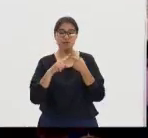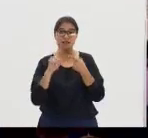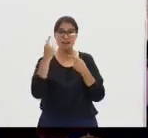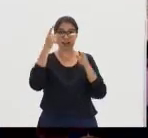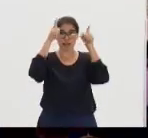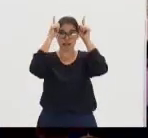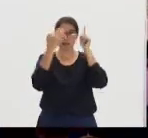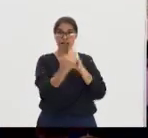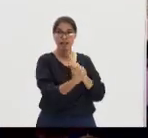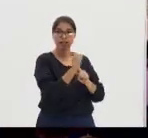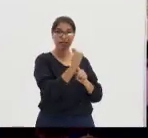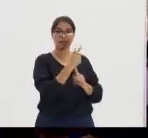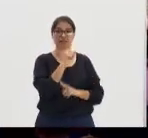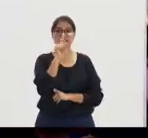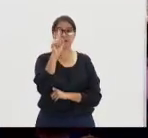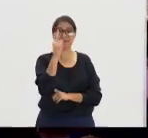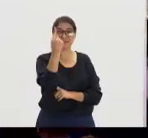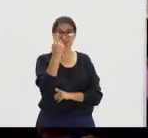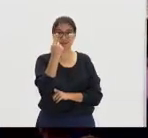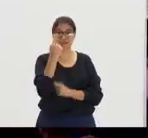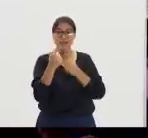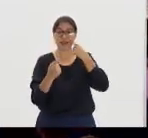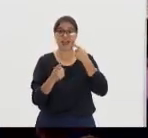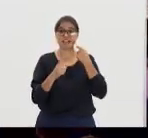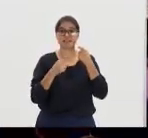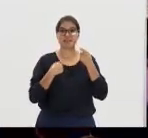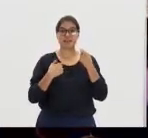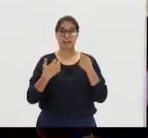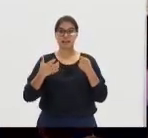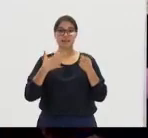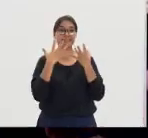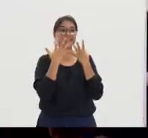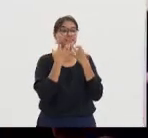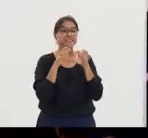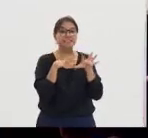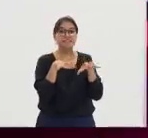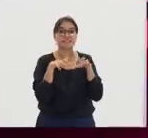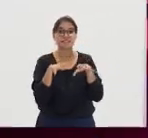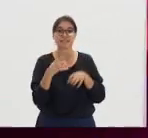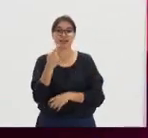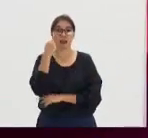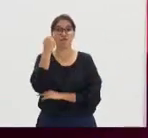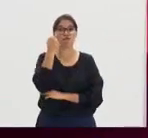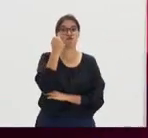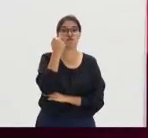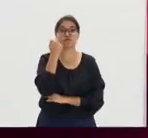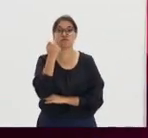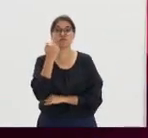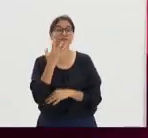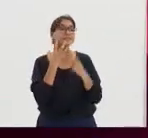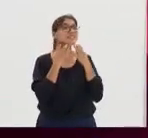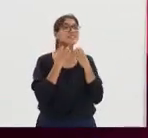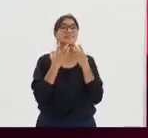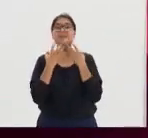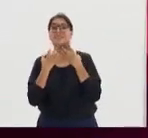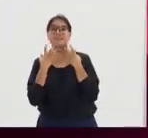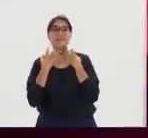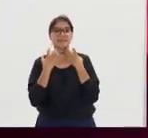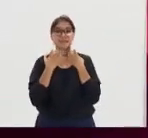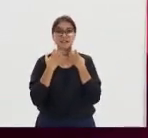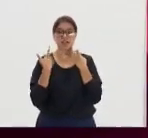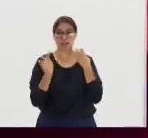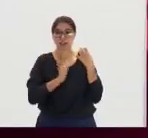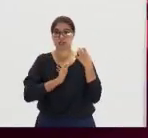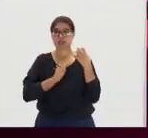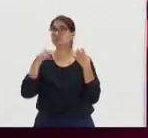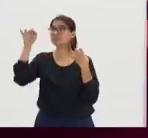La codicia. Si tú eres de las personas que siempre anda codiciando lo que otro tiene, nunca vas a disfrutar lo que Dios